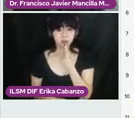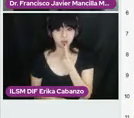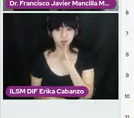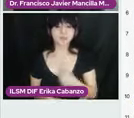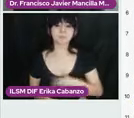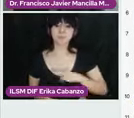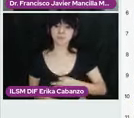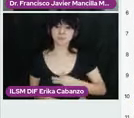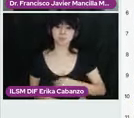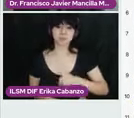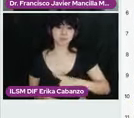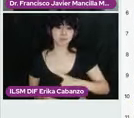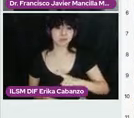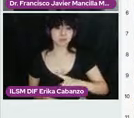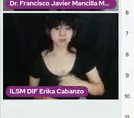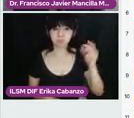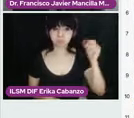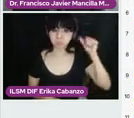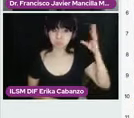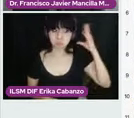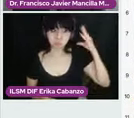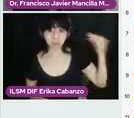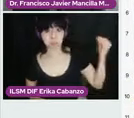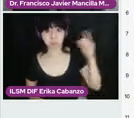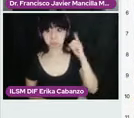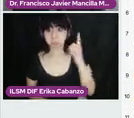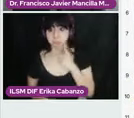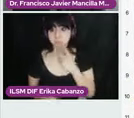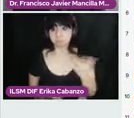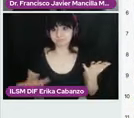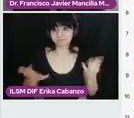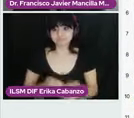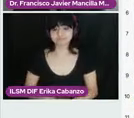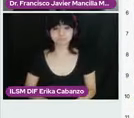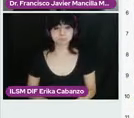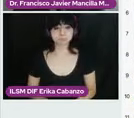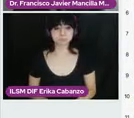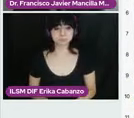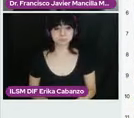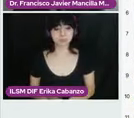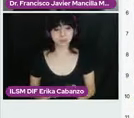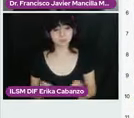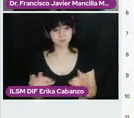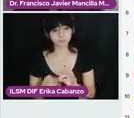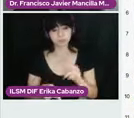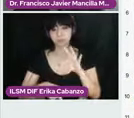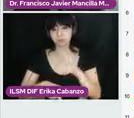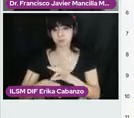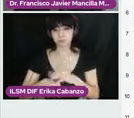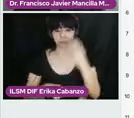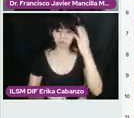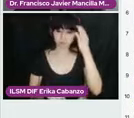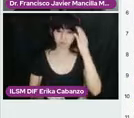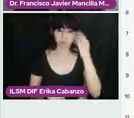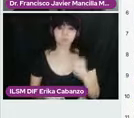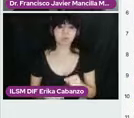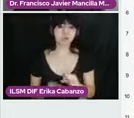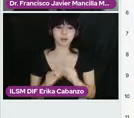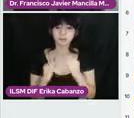sordas, ¿sí? Recordarle a nuestros médicos que hay alternativas para tratar infecciones o para tratar padecimientos de vías